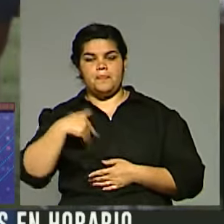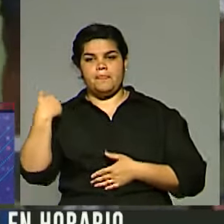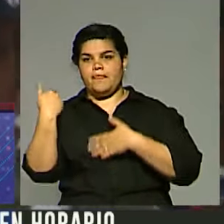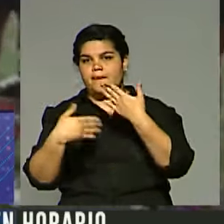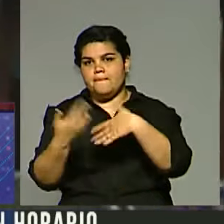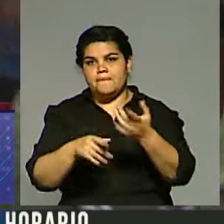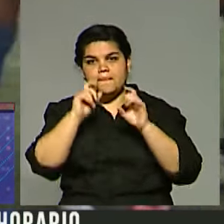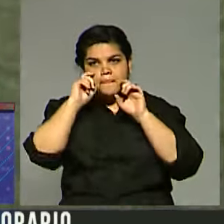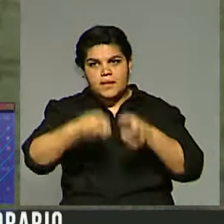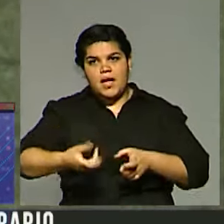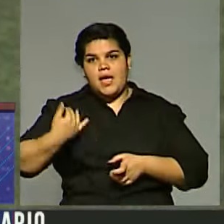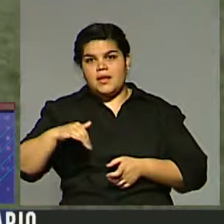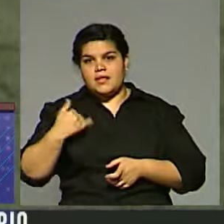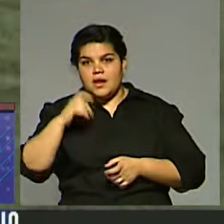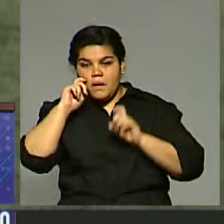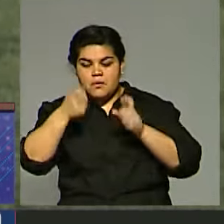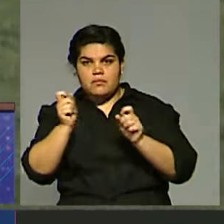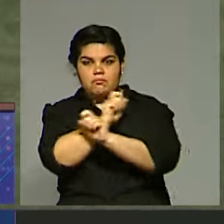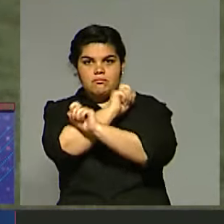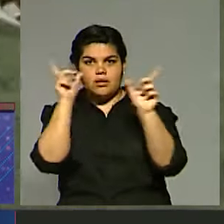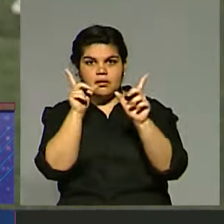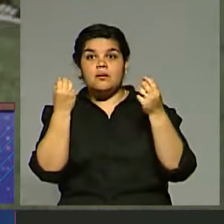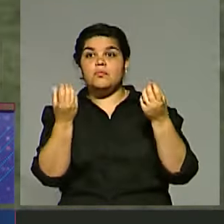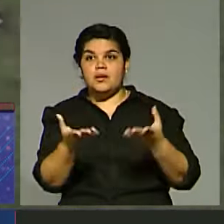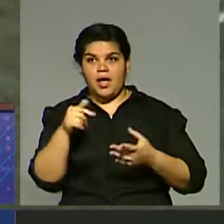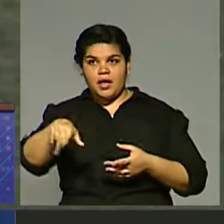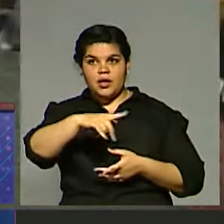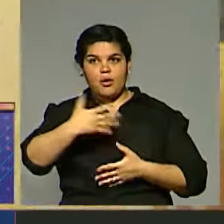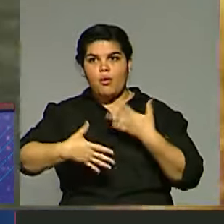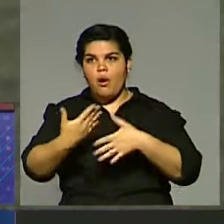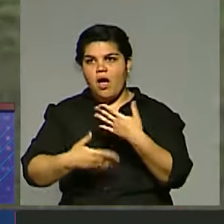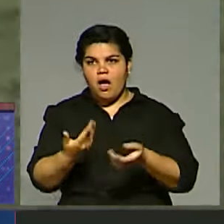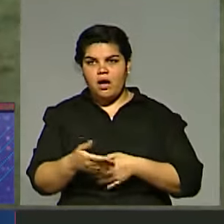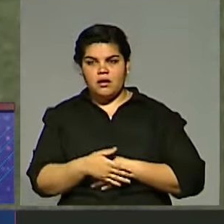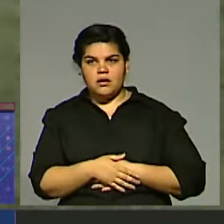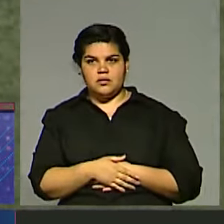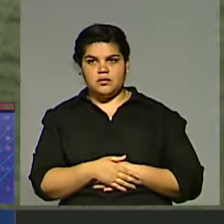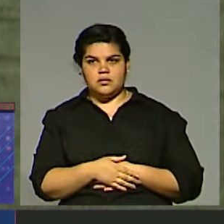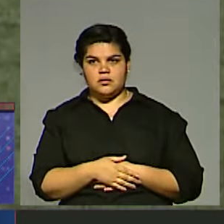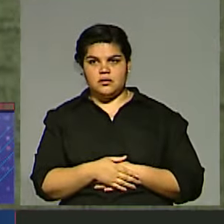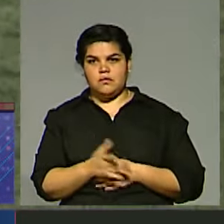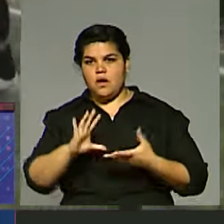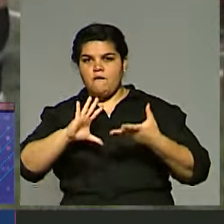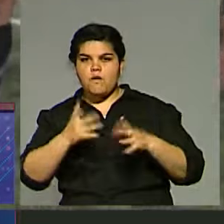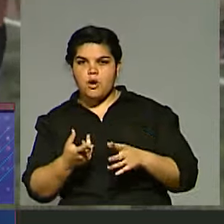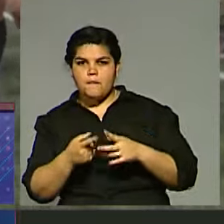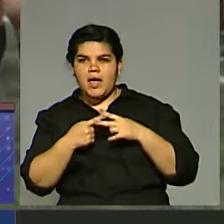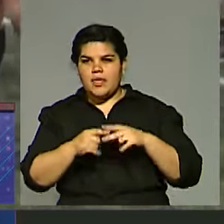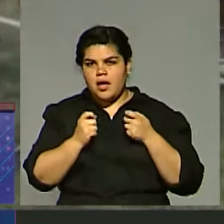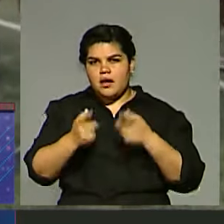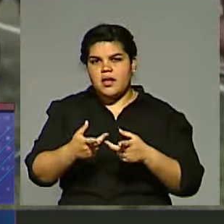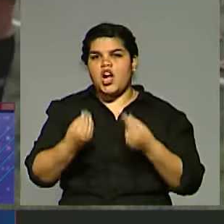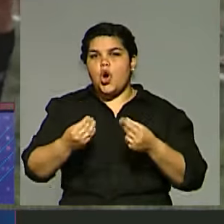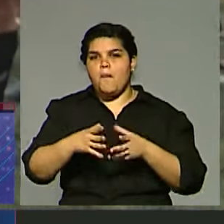en su visita a Argentina, genera sorpresa, porque estuvieron, miren, ahí están jugando con ellos, miren, les enseñan algo de técnica, algo de pase,